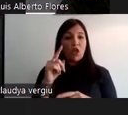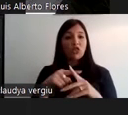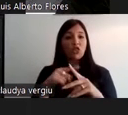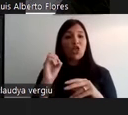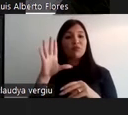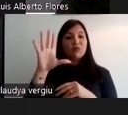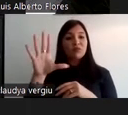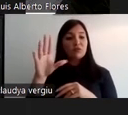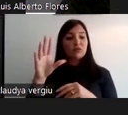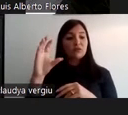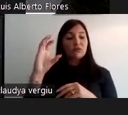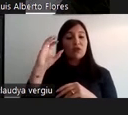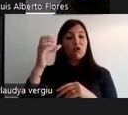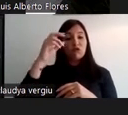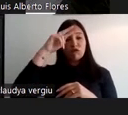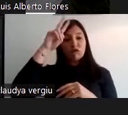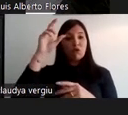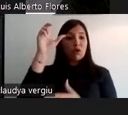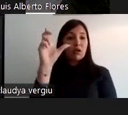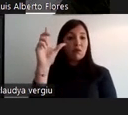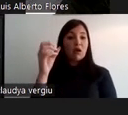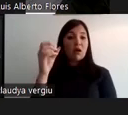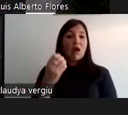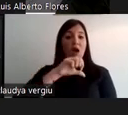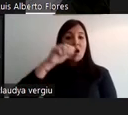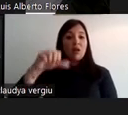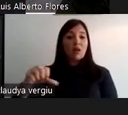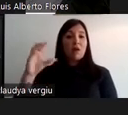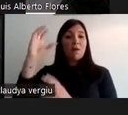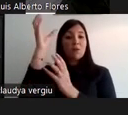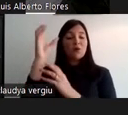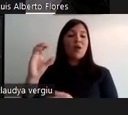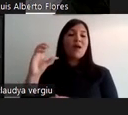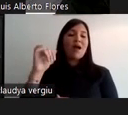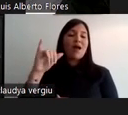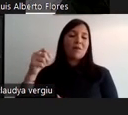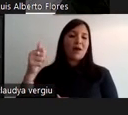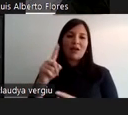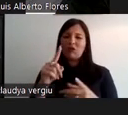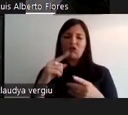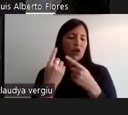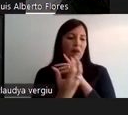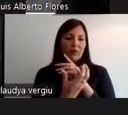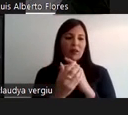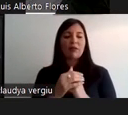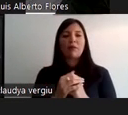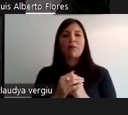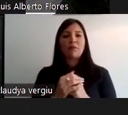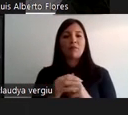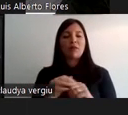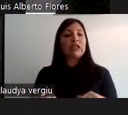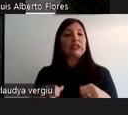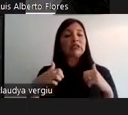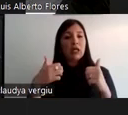en cusco como les mencioné Lima Arequipa piura Y cajamarca esto no se ha movido salvo el